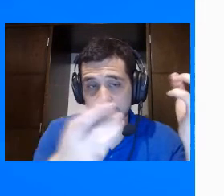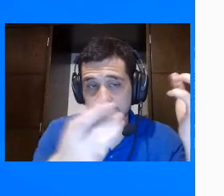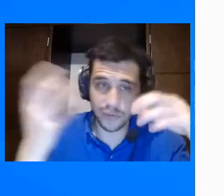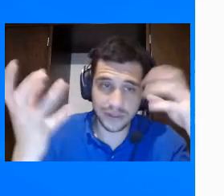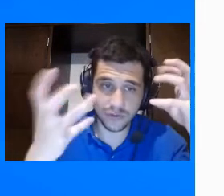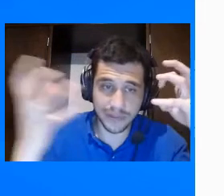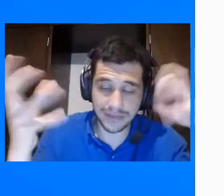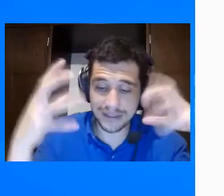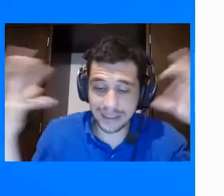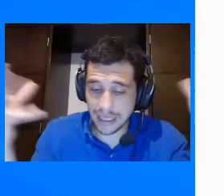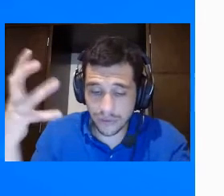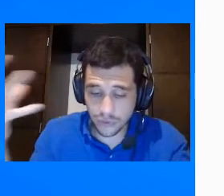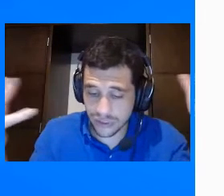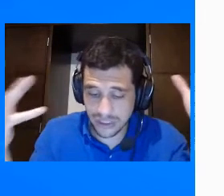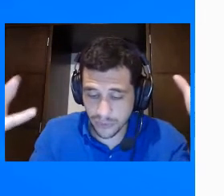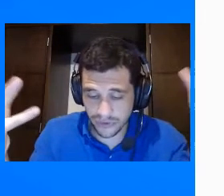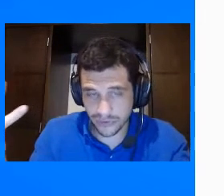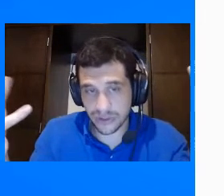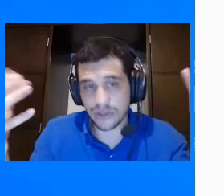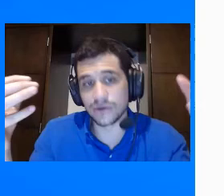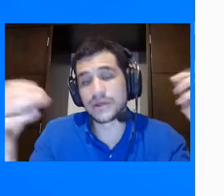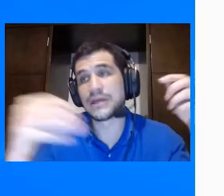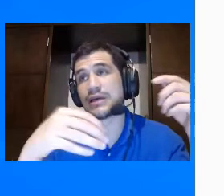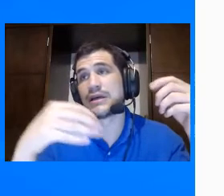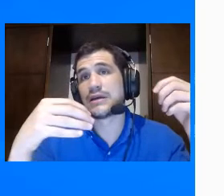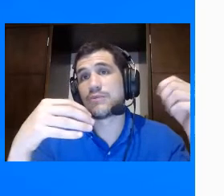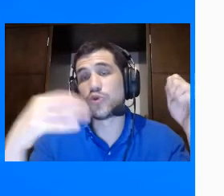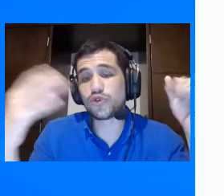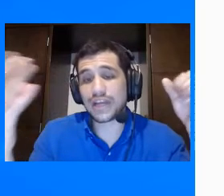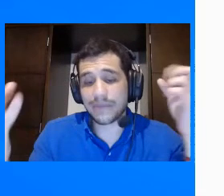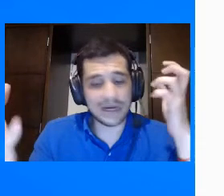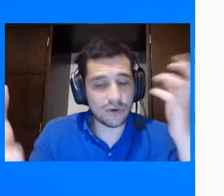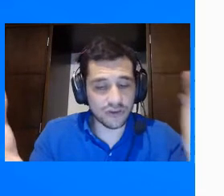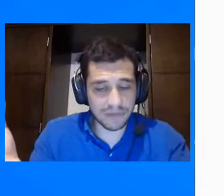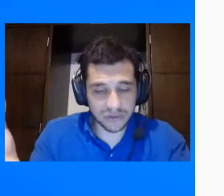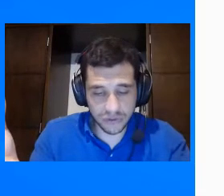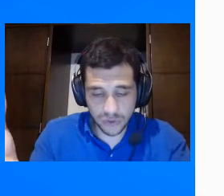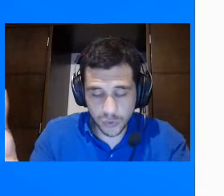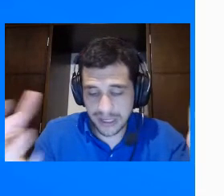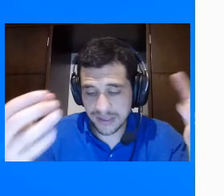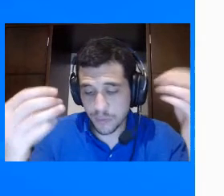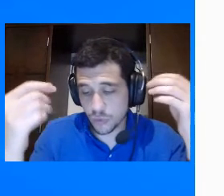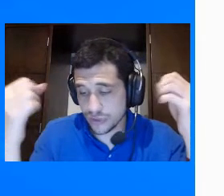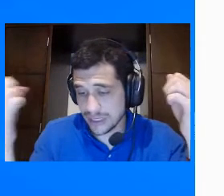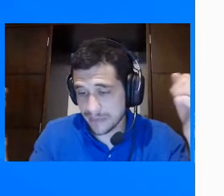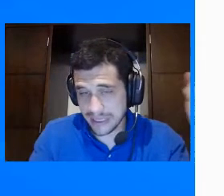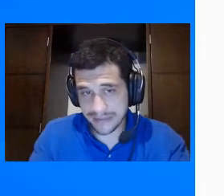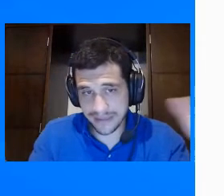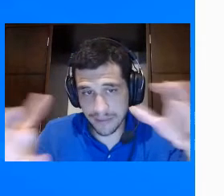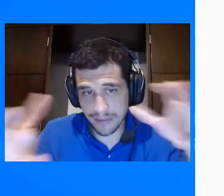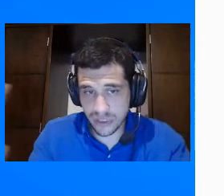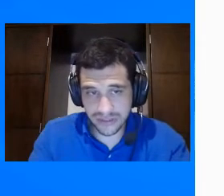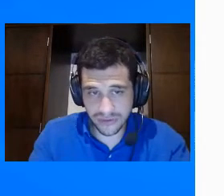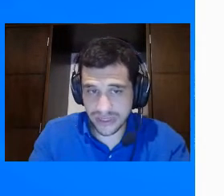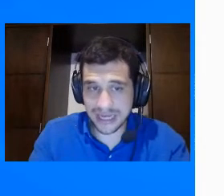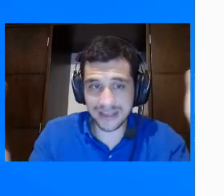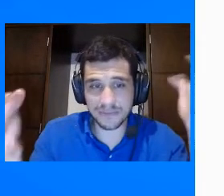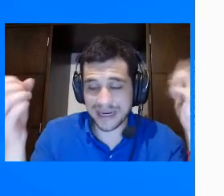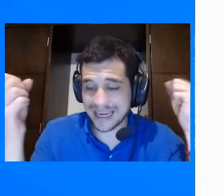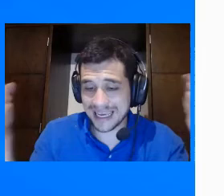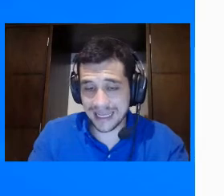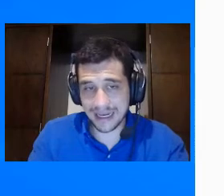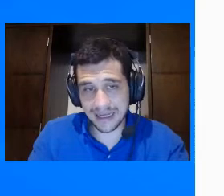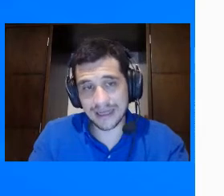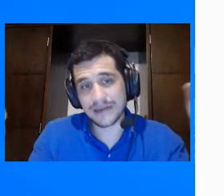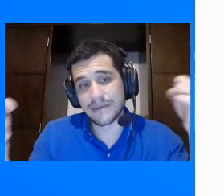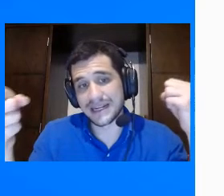música, pero también objetos para emitir algún tipo de sonido, música para los espacios rituales, música para las ceremonias sociales,